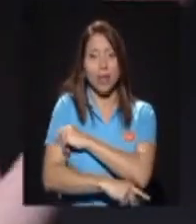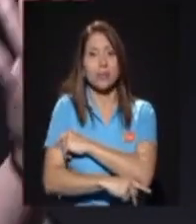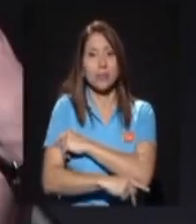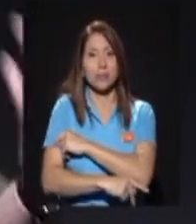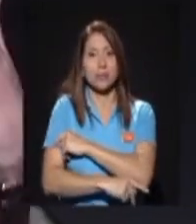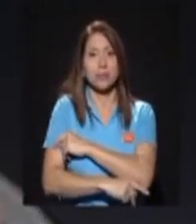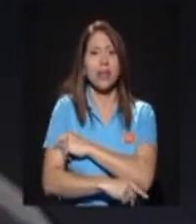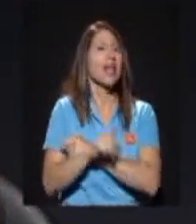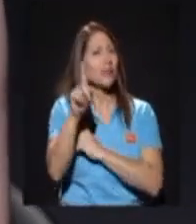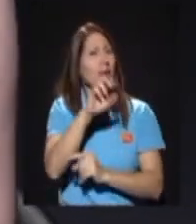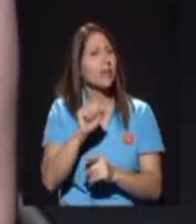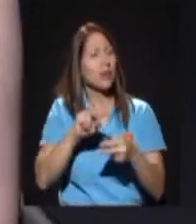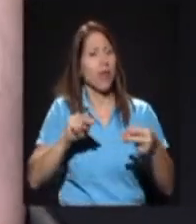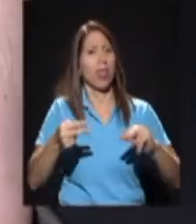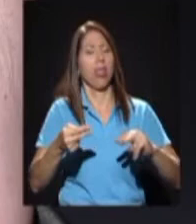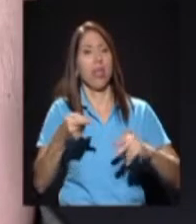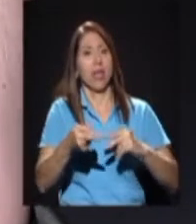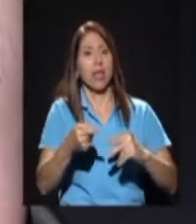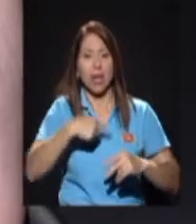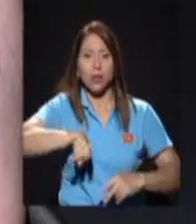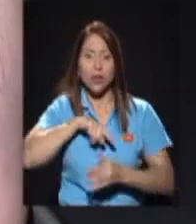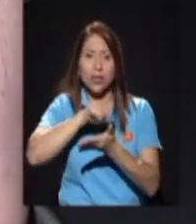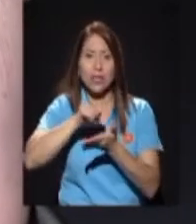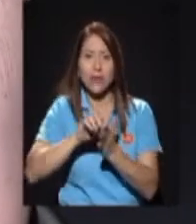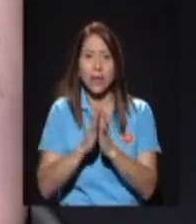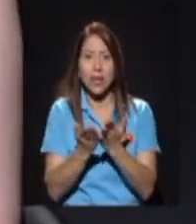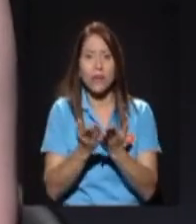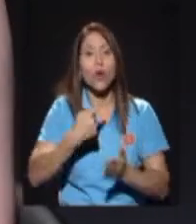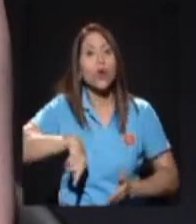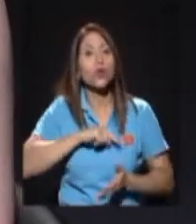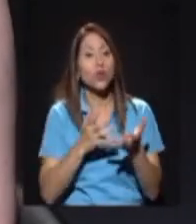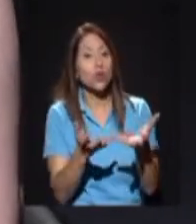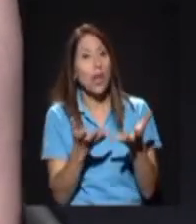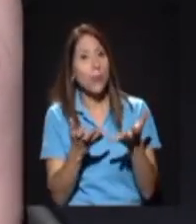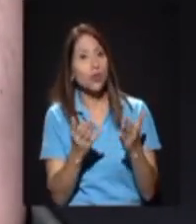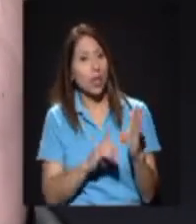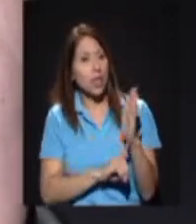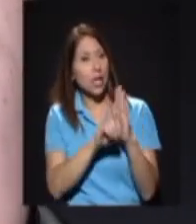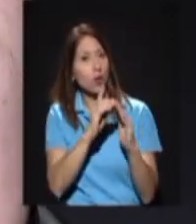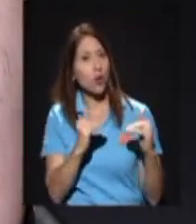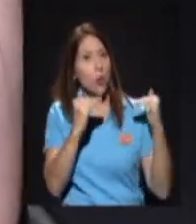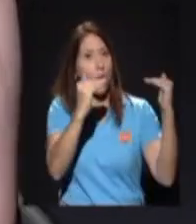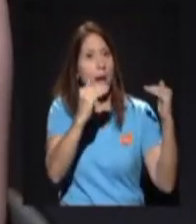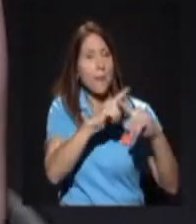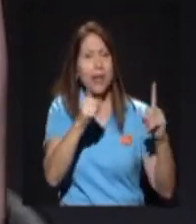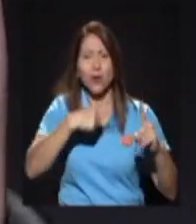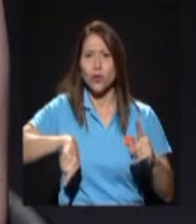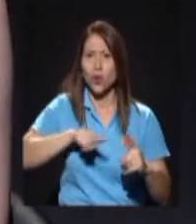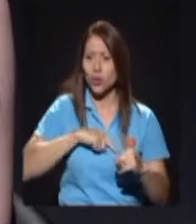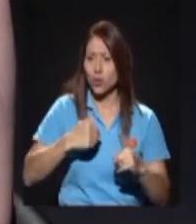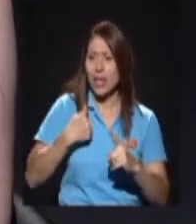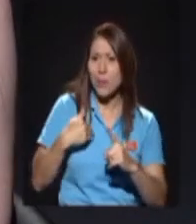una de las contradicciones en las que le hacemos mucho énfasis en el libro, ¿verdad? Nosotros queremos un cierto nivel de desarrollo, pero tenemos una cierta estructura